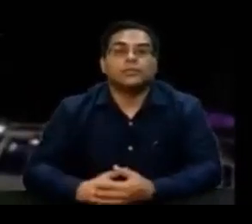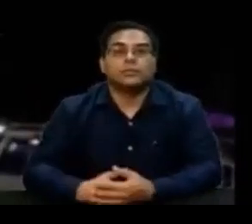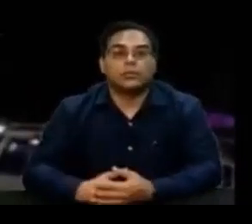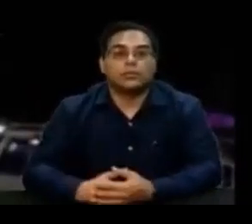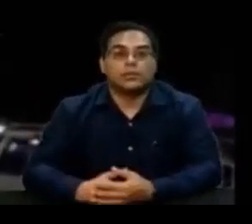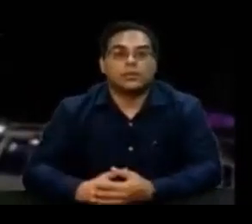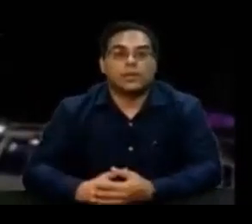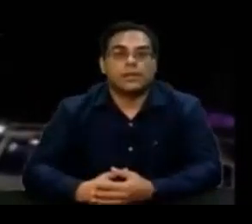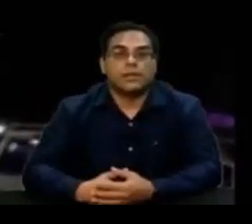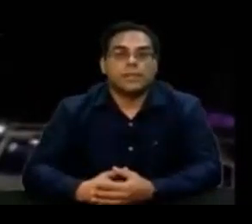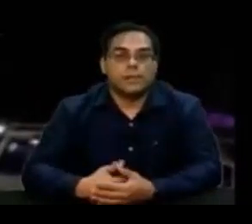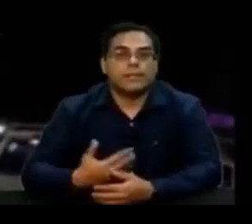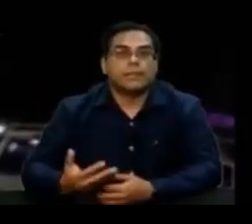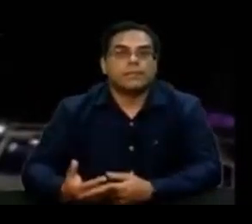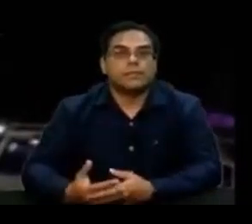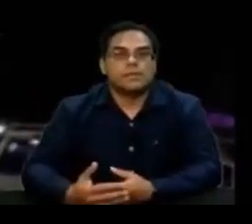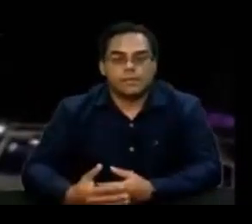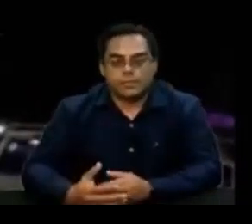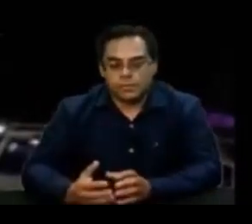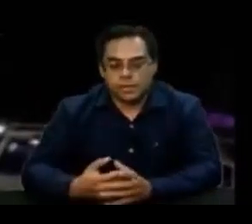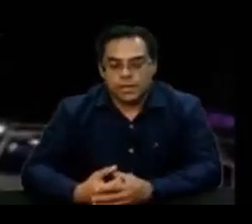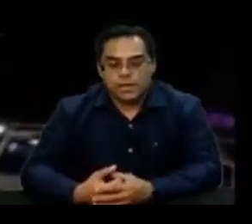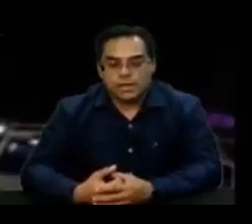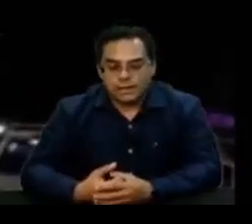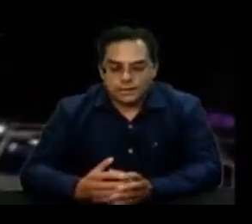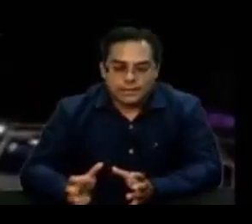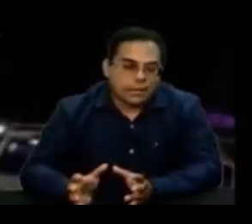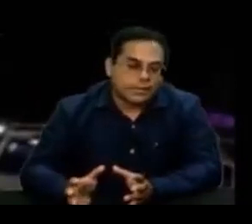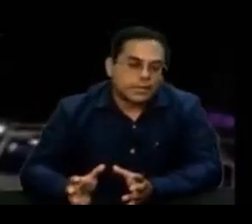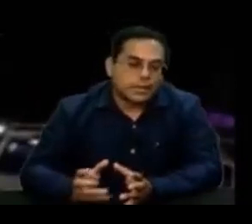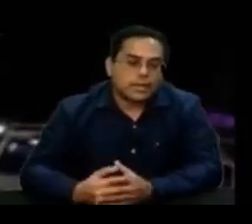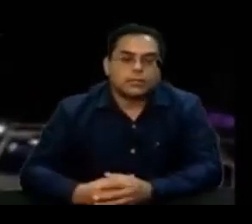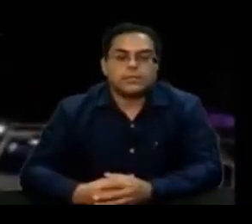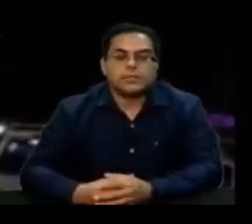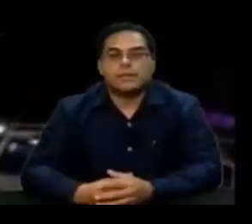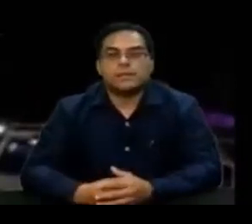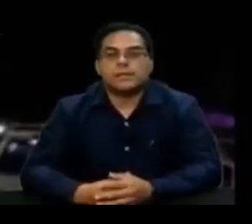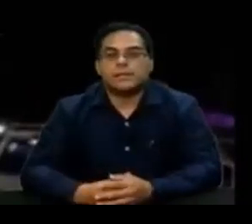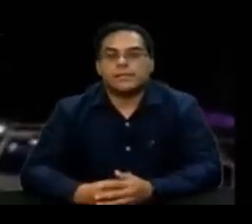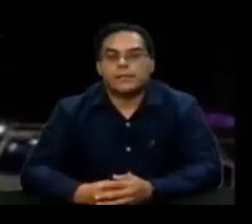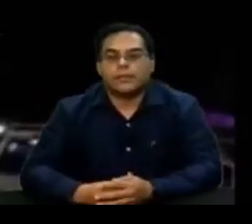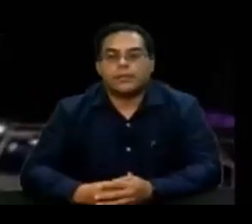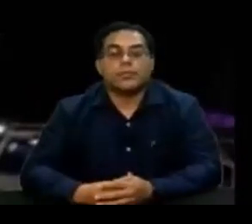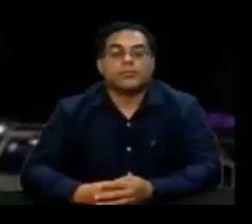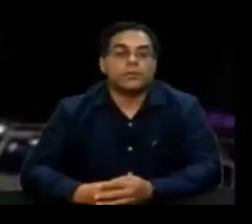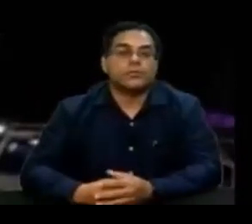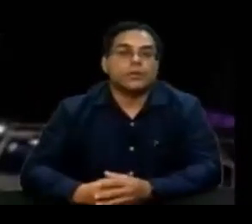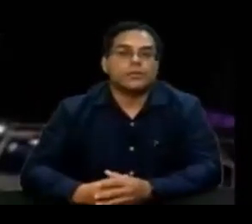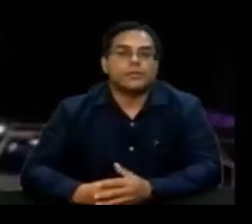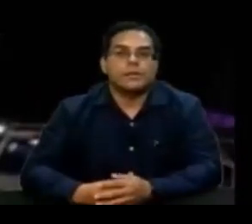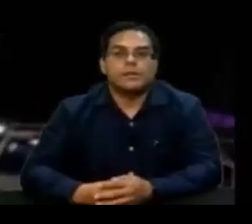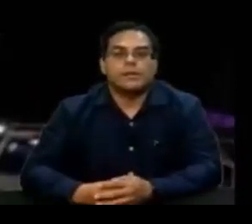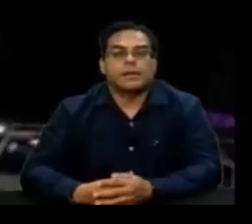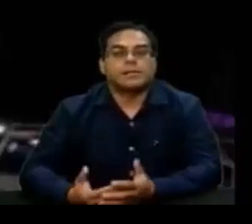sin cinturón de seguridad, ¿no? Entonces sabemos que característicamente la cara toma ciertas proporciones una